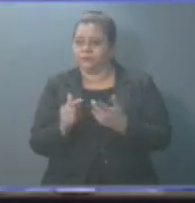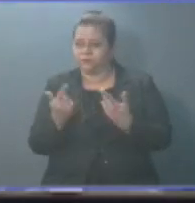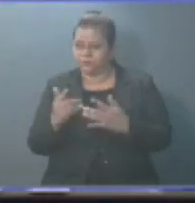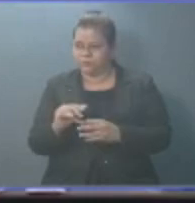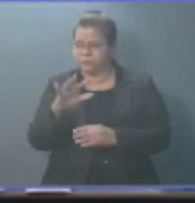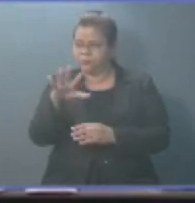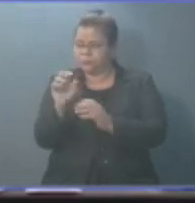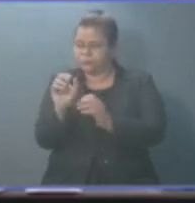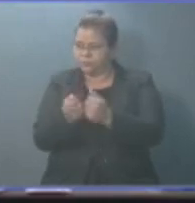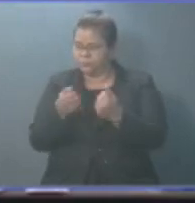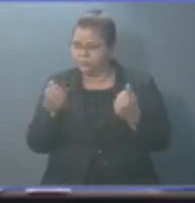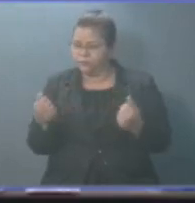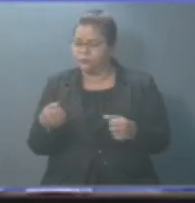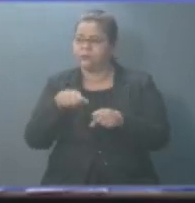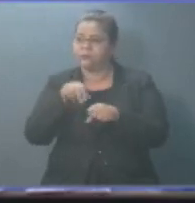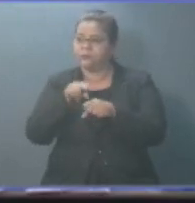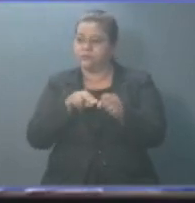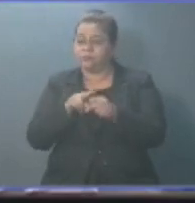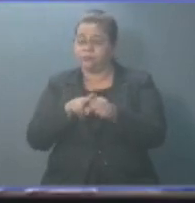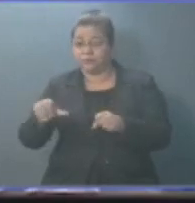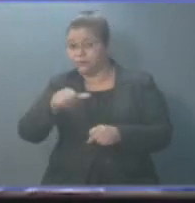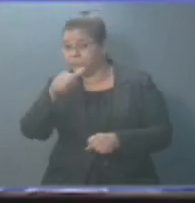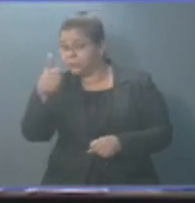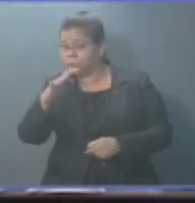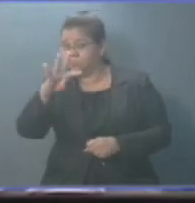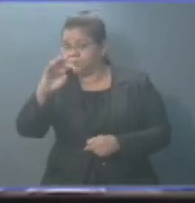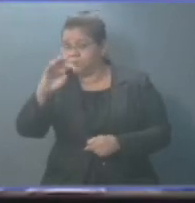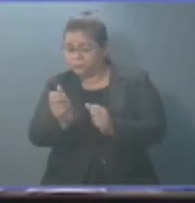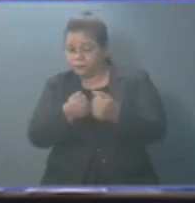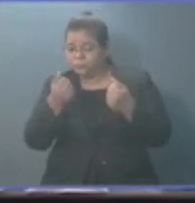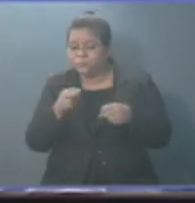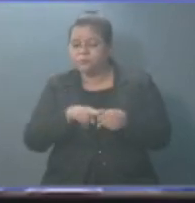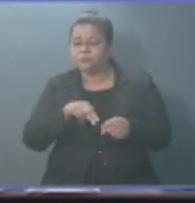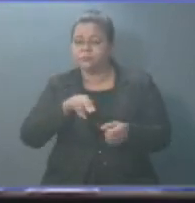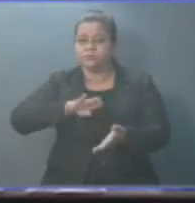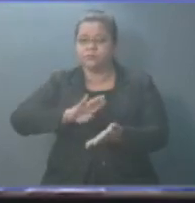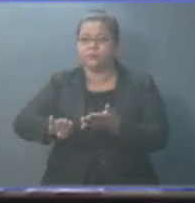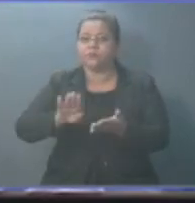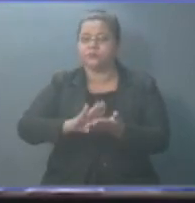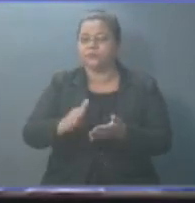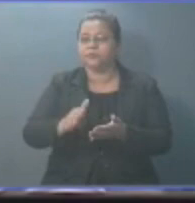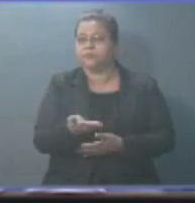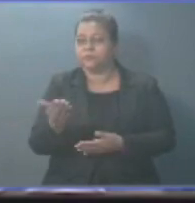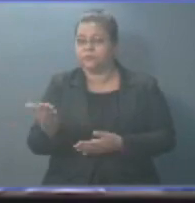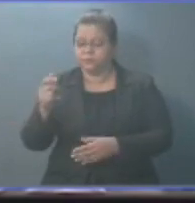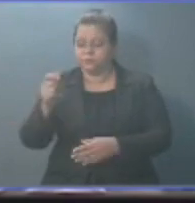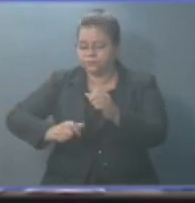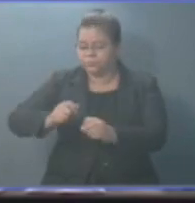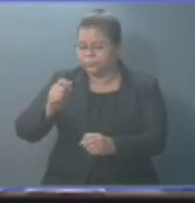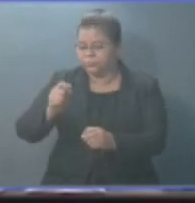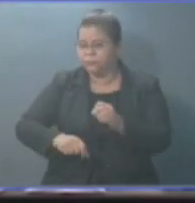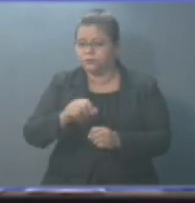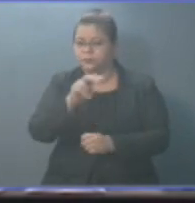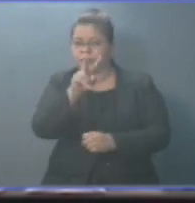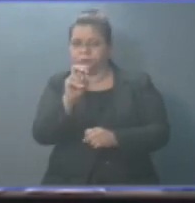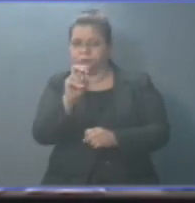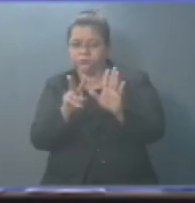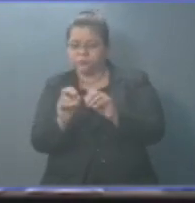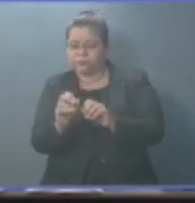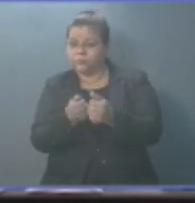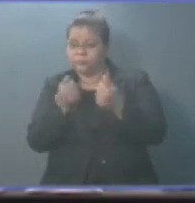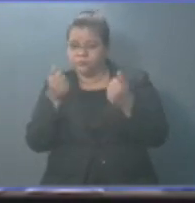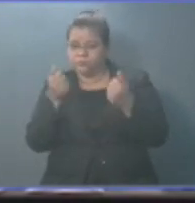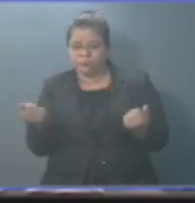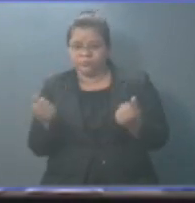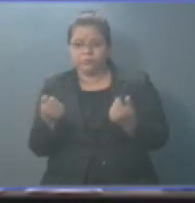250 millones de dólares? Primero, va otros 40 millones más para productos agrícolas, 270 millones, y no vemos claros